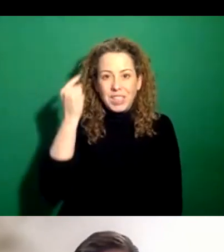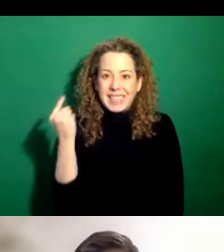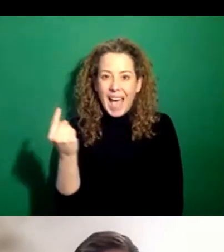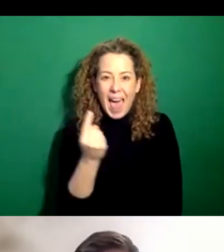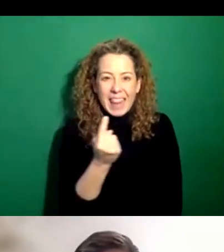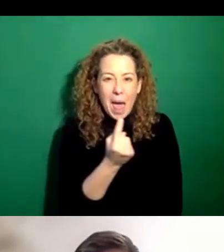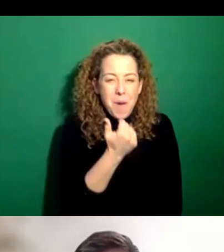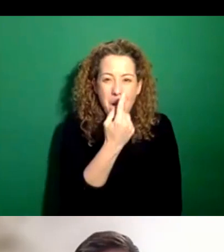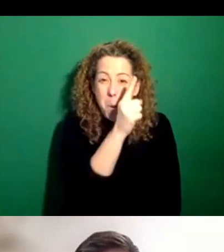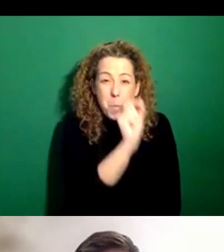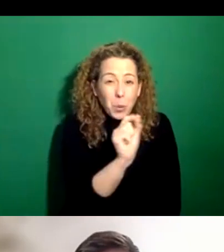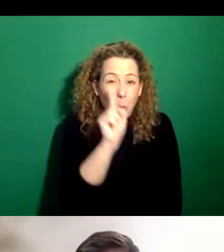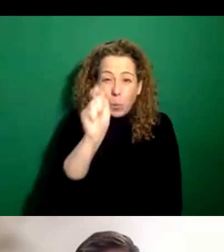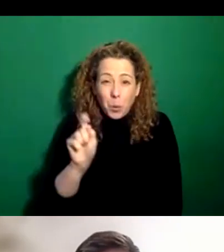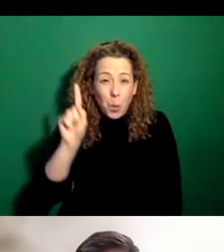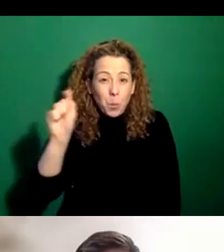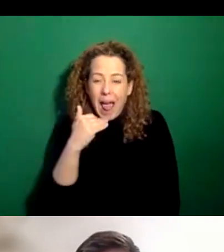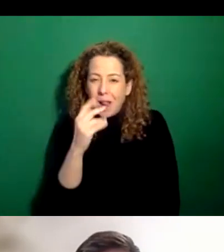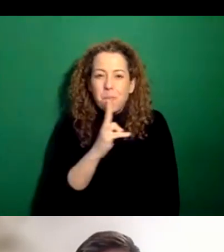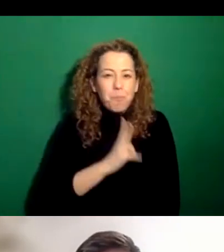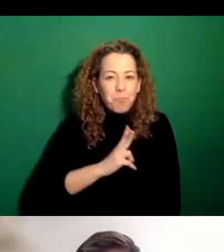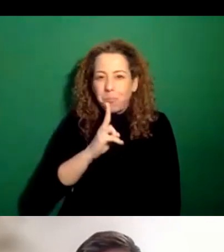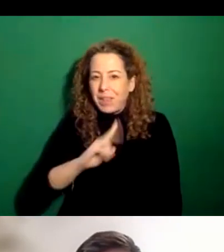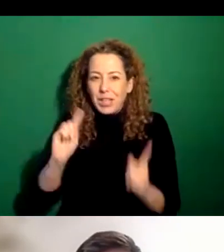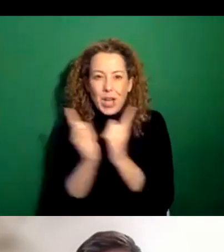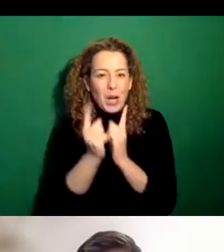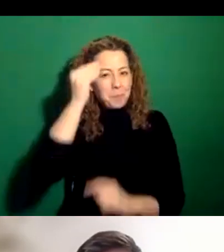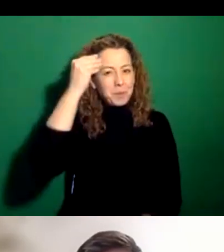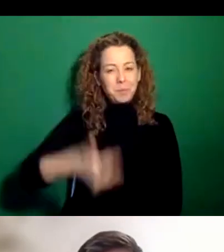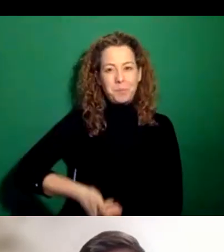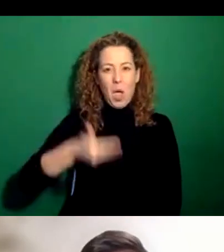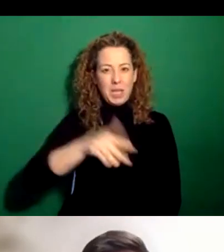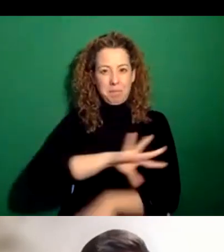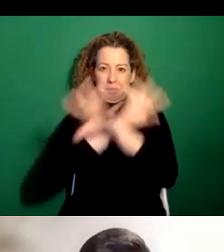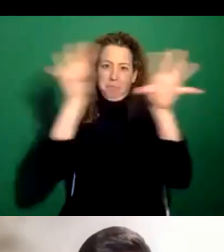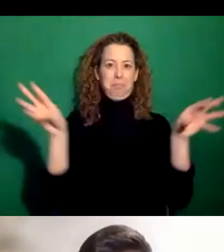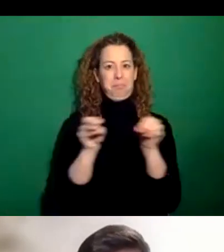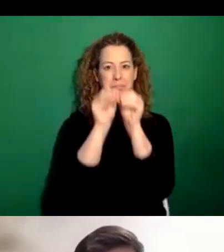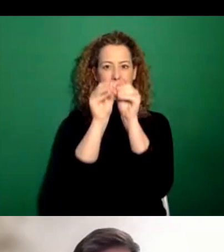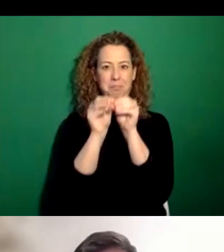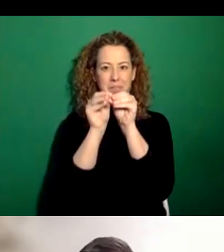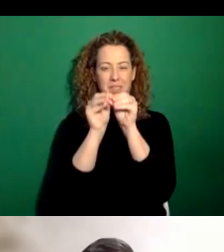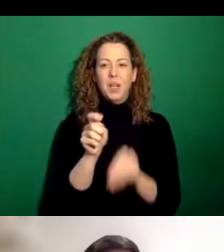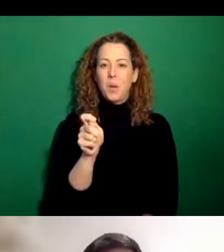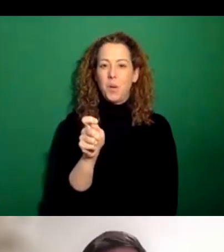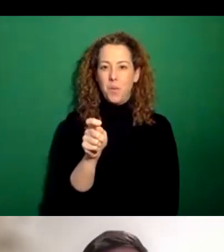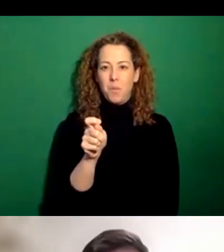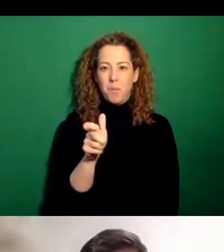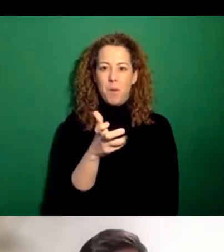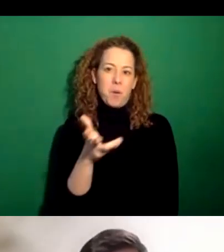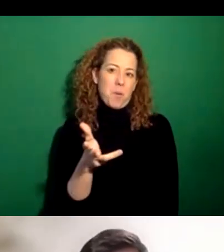vosotros en un minuto me contestara algo que creo que es importante y resume un poco